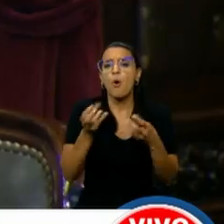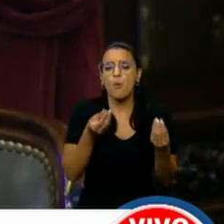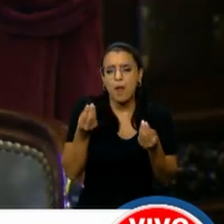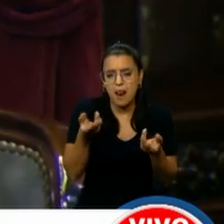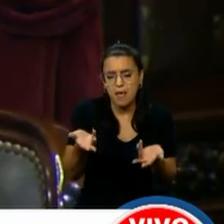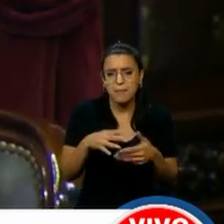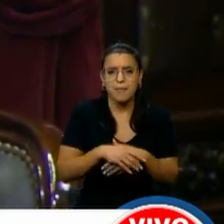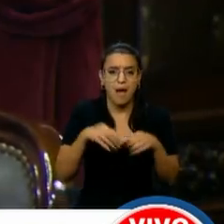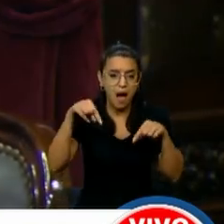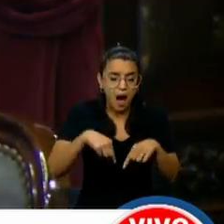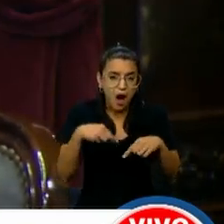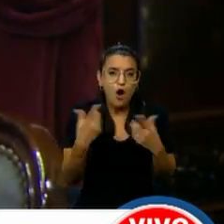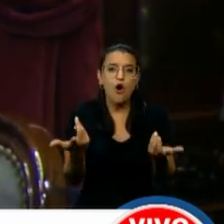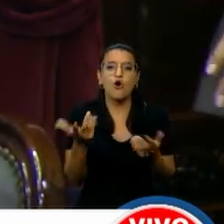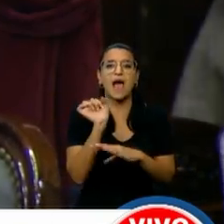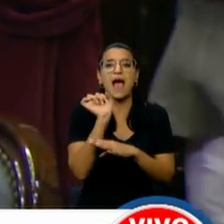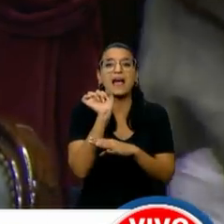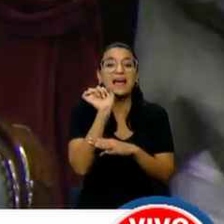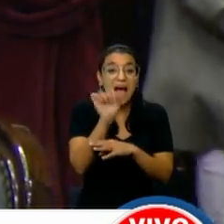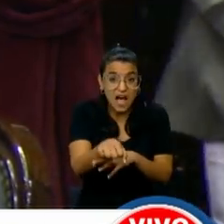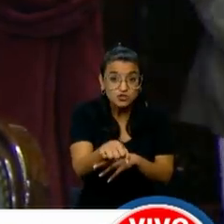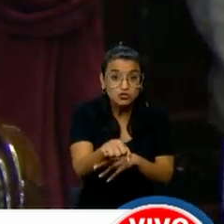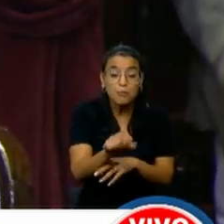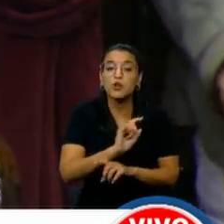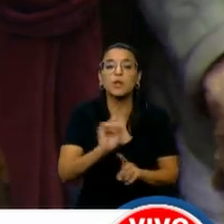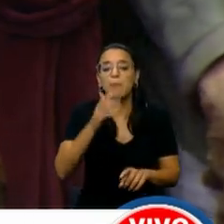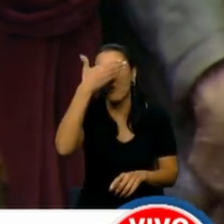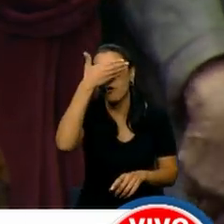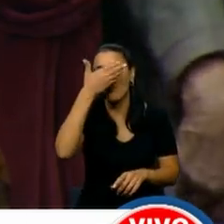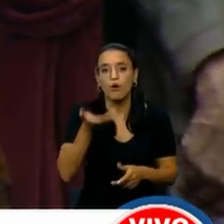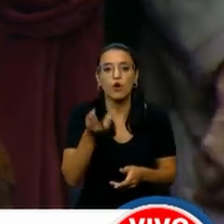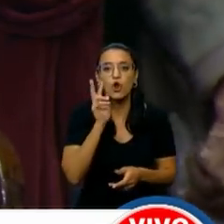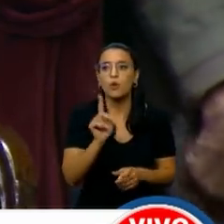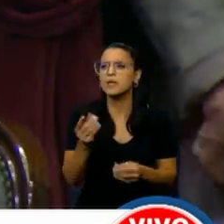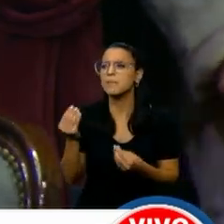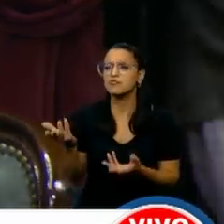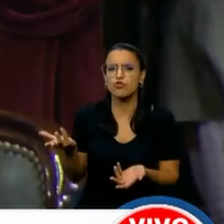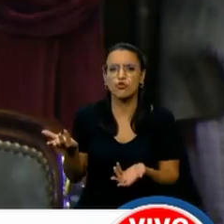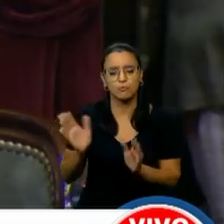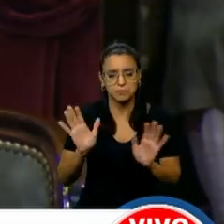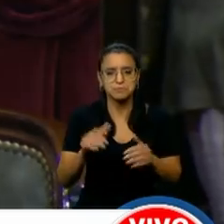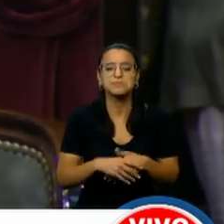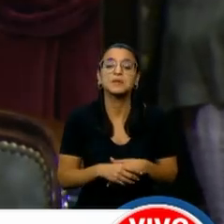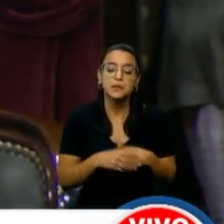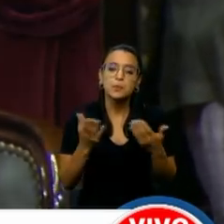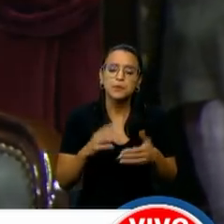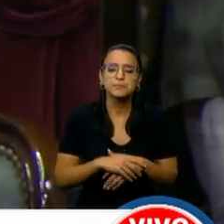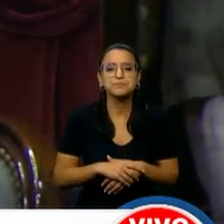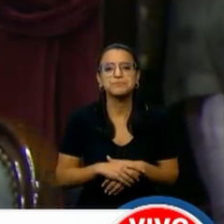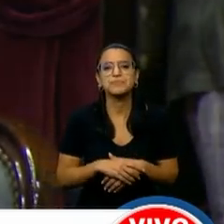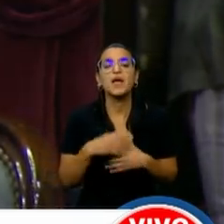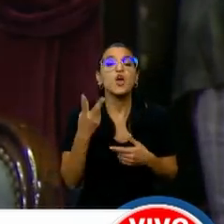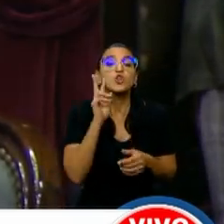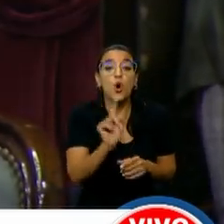más que no escuchan tampoco ven lo que pasó tampoco ven no